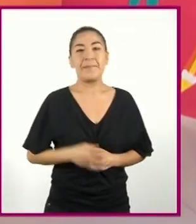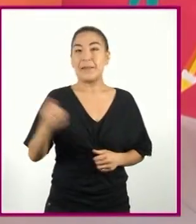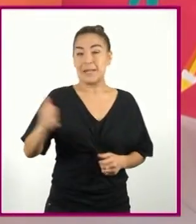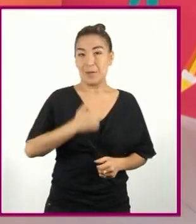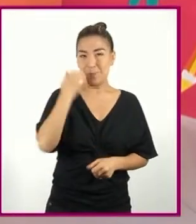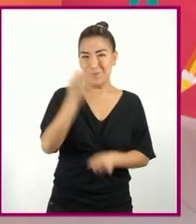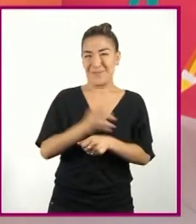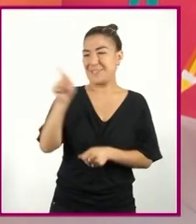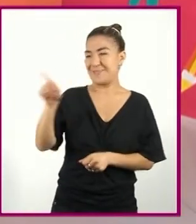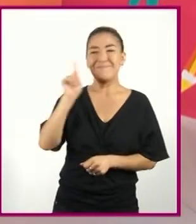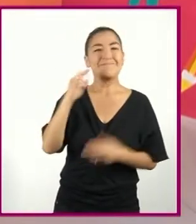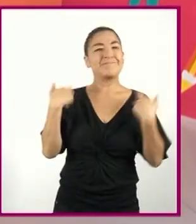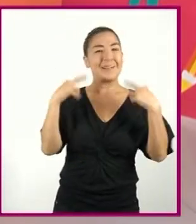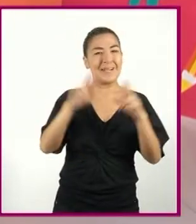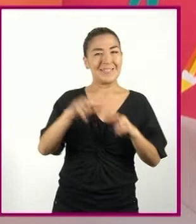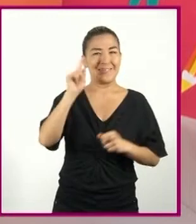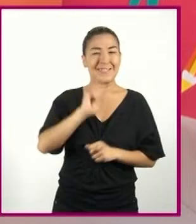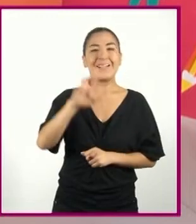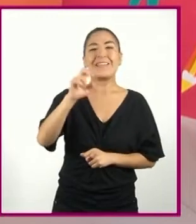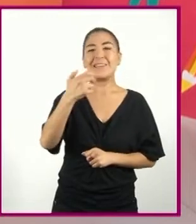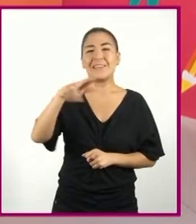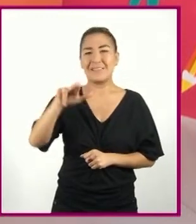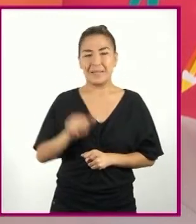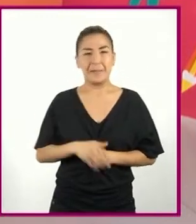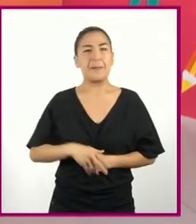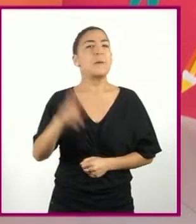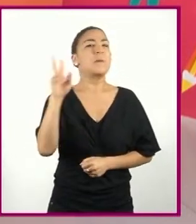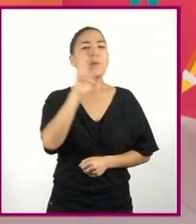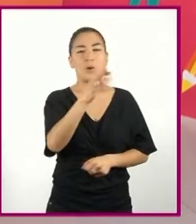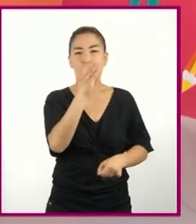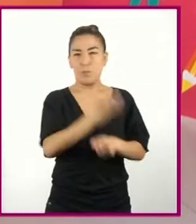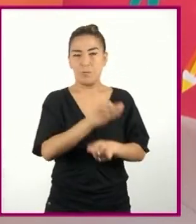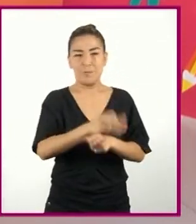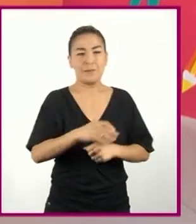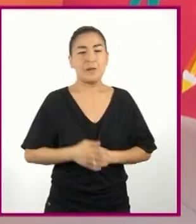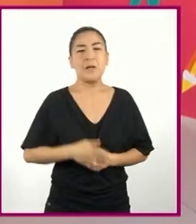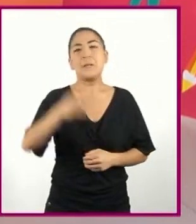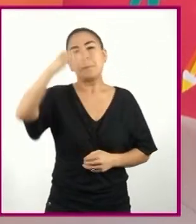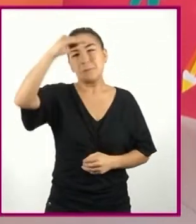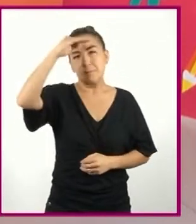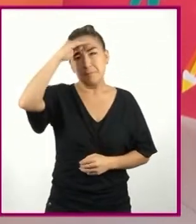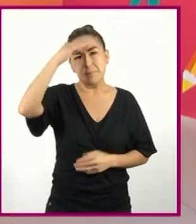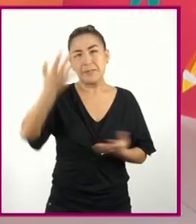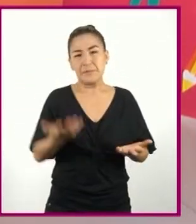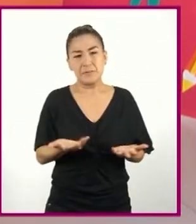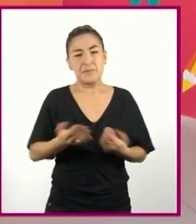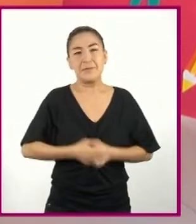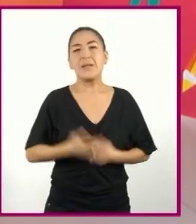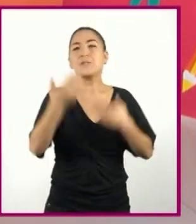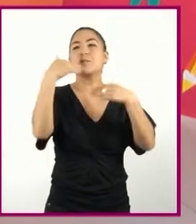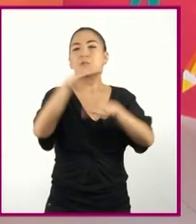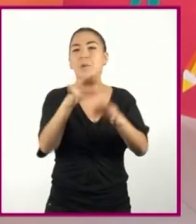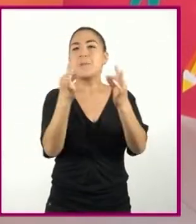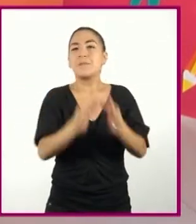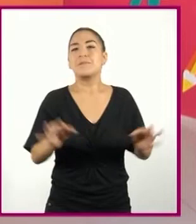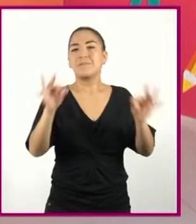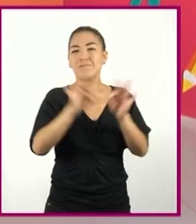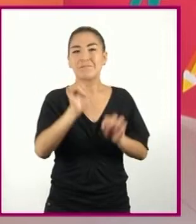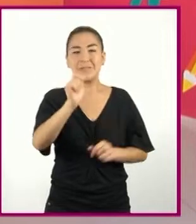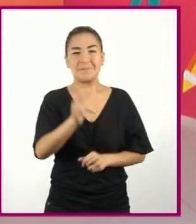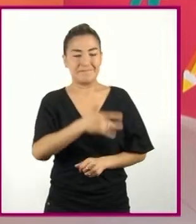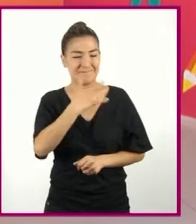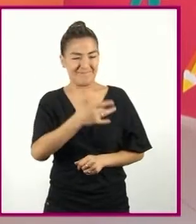Aprovechando esto que dijo Regina, ¿qué les parece si nos detenemos un momento a reflexionar sobre la importancia de